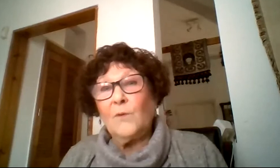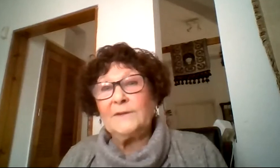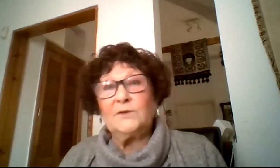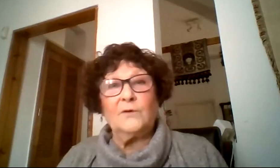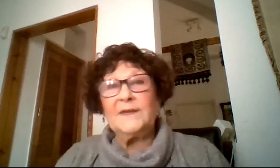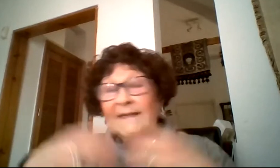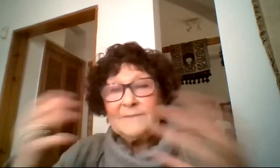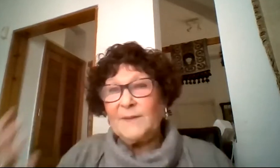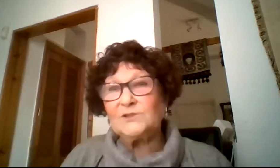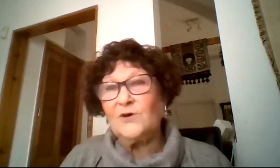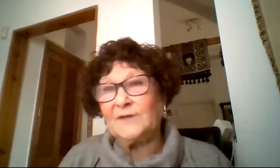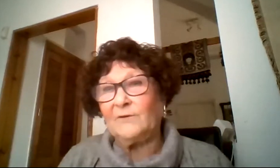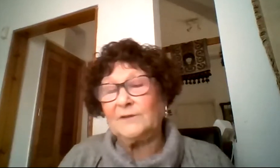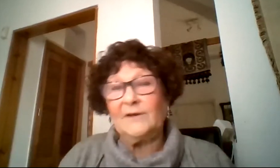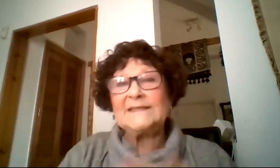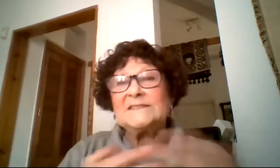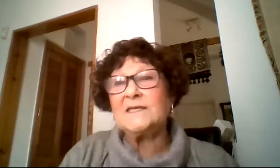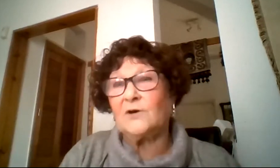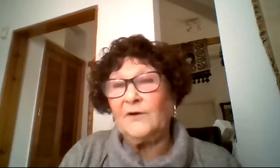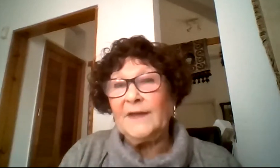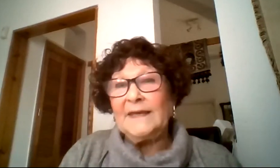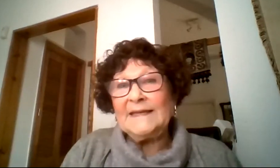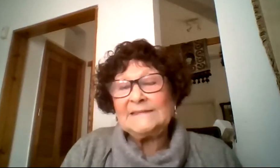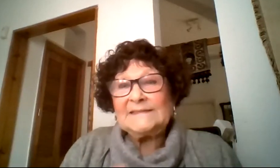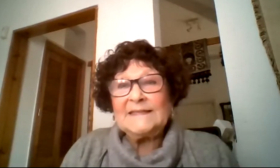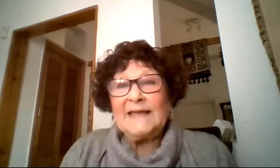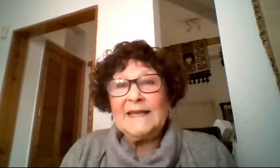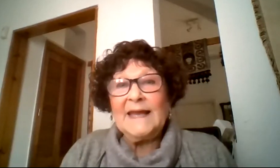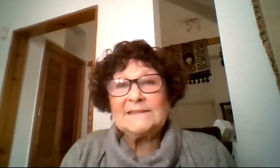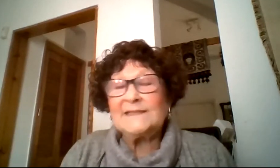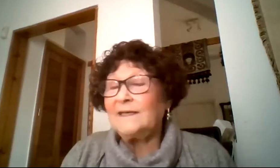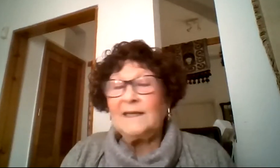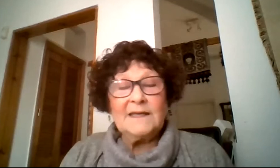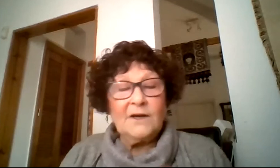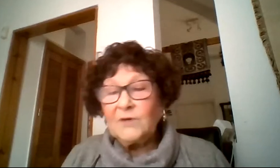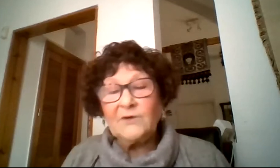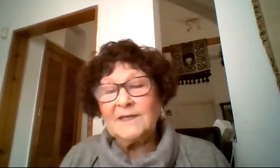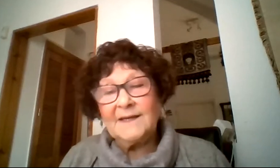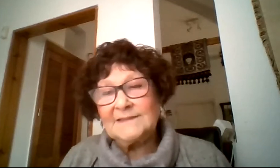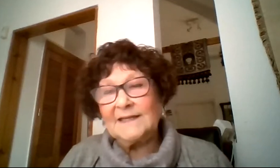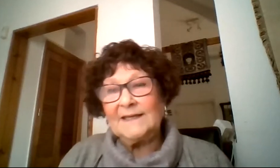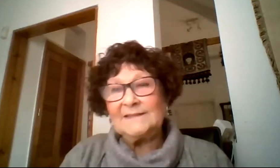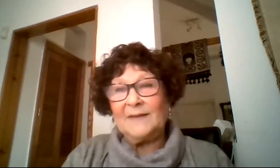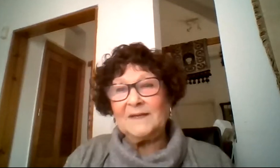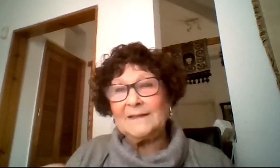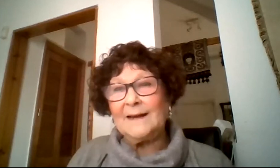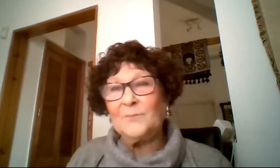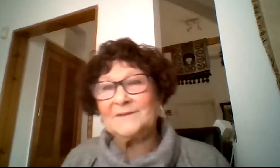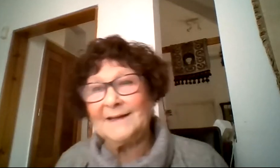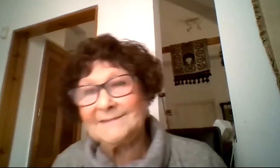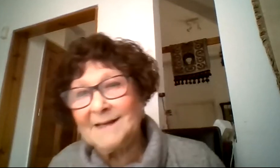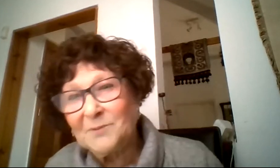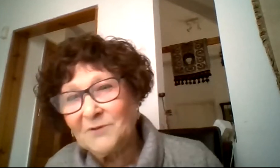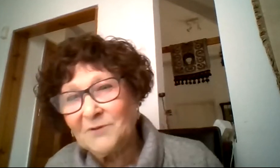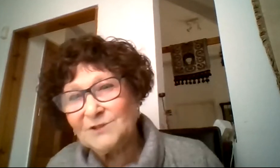tanto, cuando X persona, cuando X chico necesita aislarse, lo único que tiene que hacer es abrir la puerta